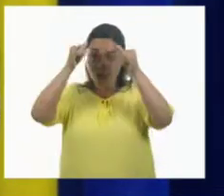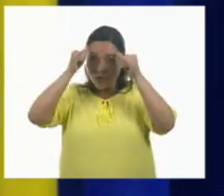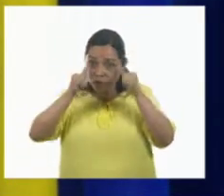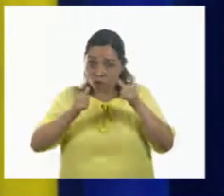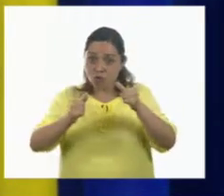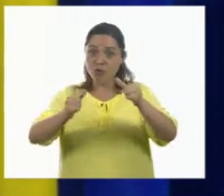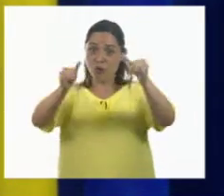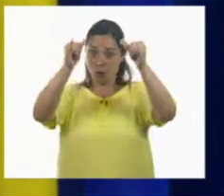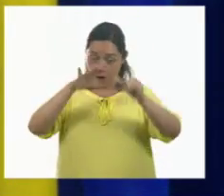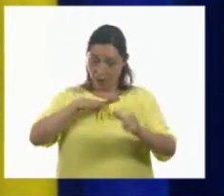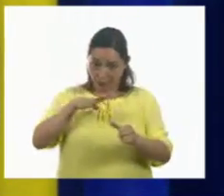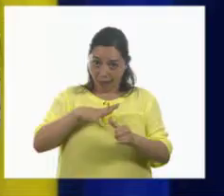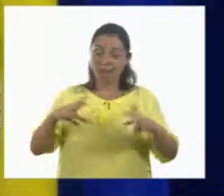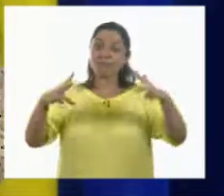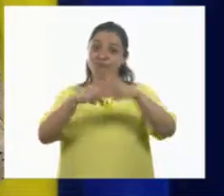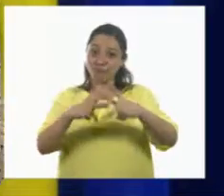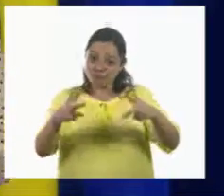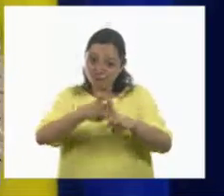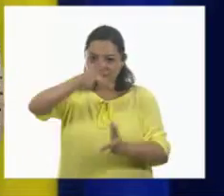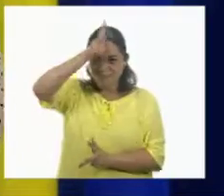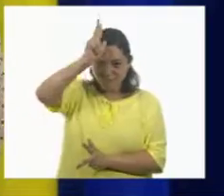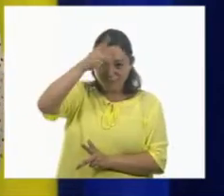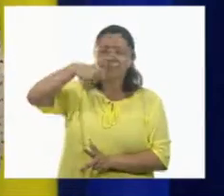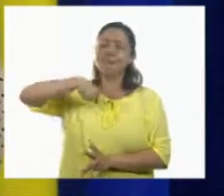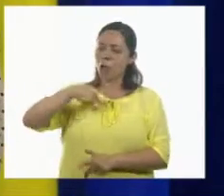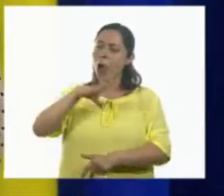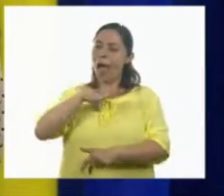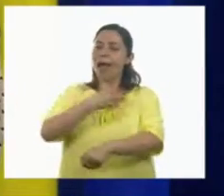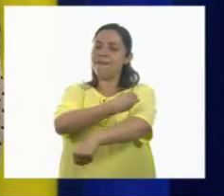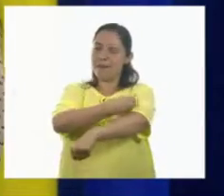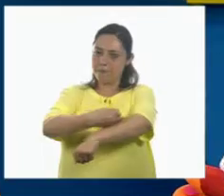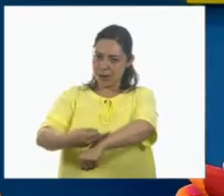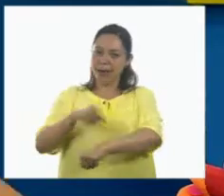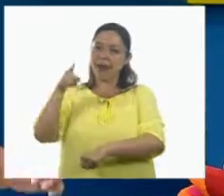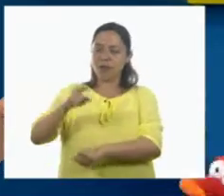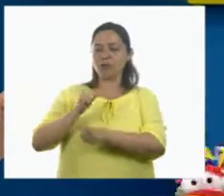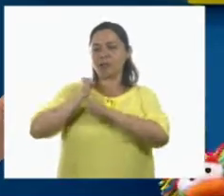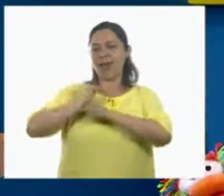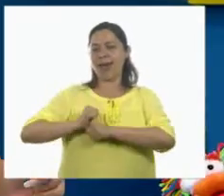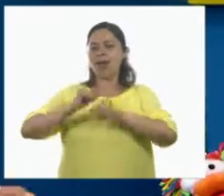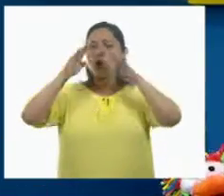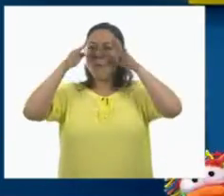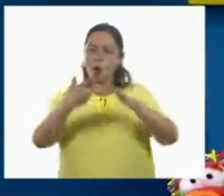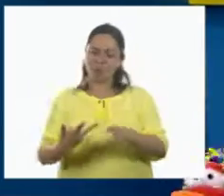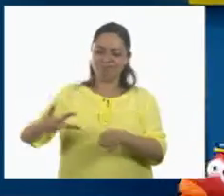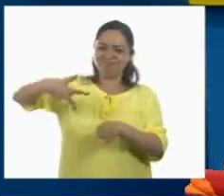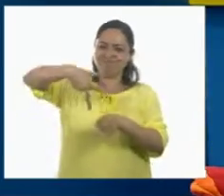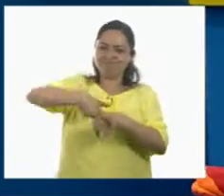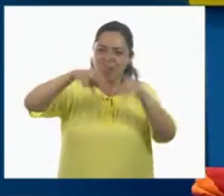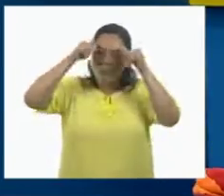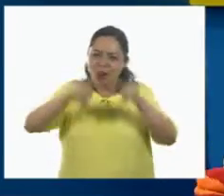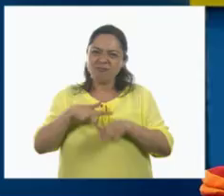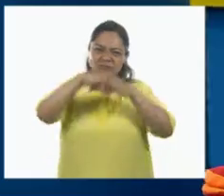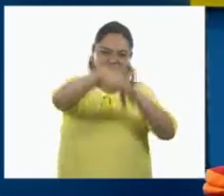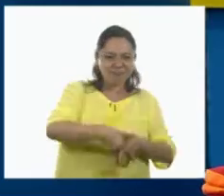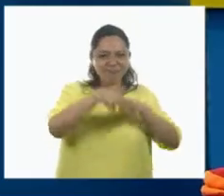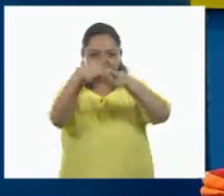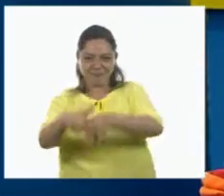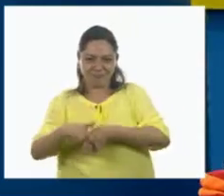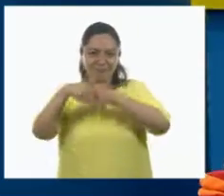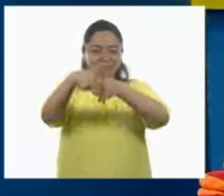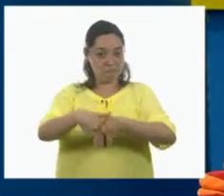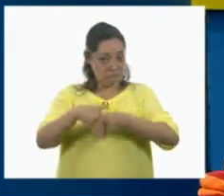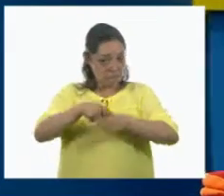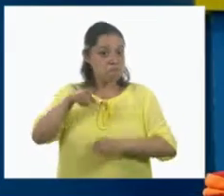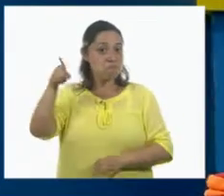tengo muchísimos familiares que se dedican al jaripeo. Ah, mira, qué interesante. Ahora, ¿qué les parece si vamos